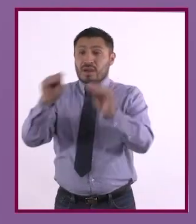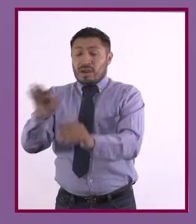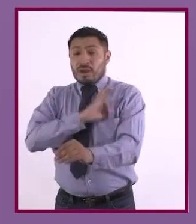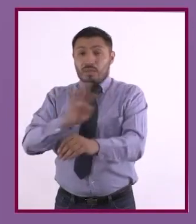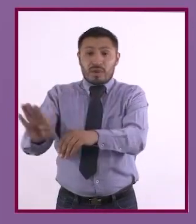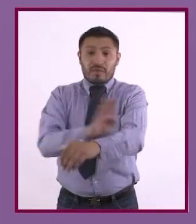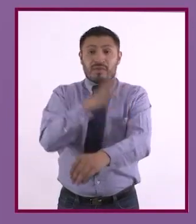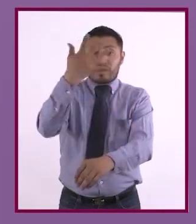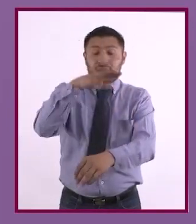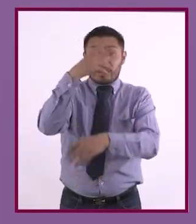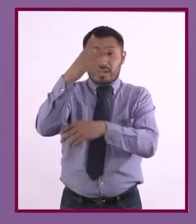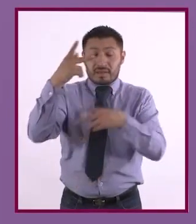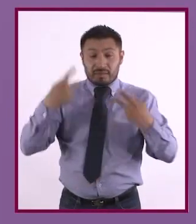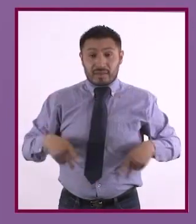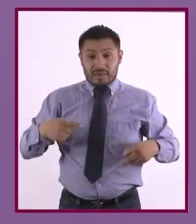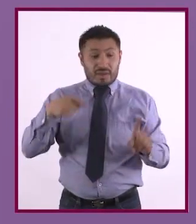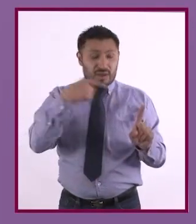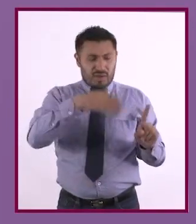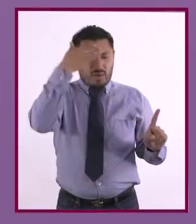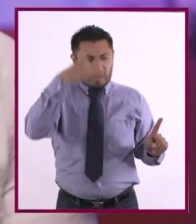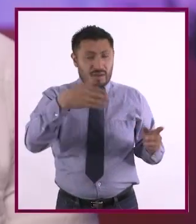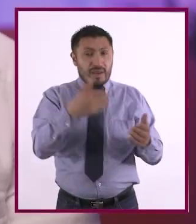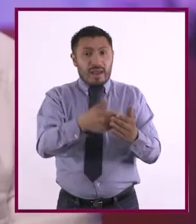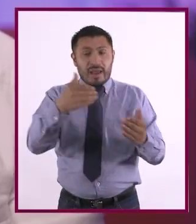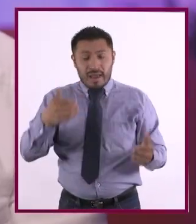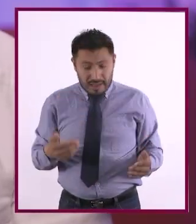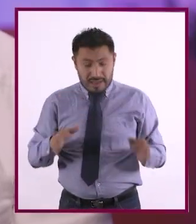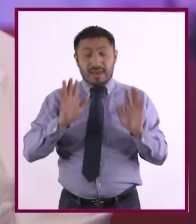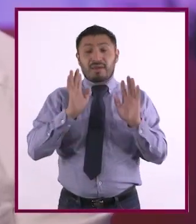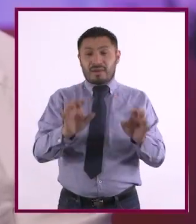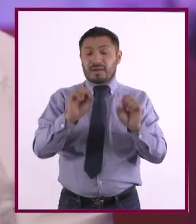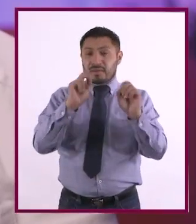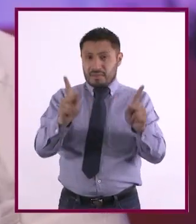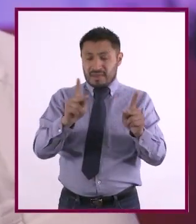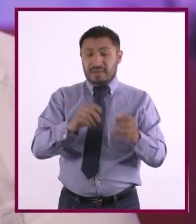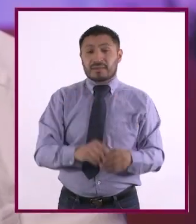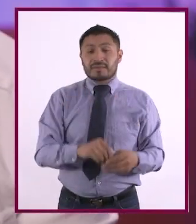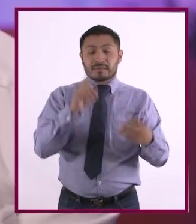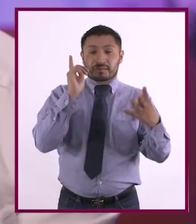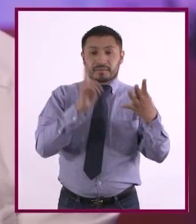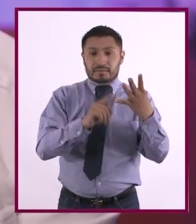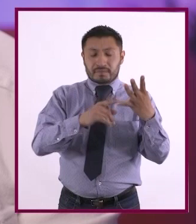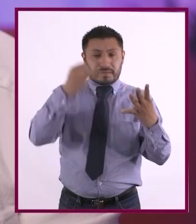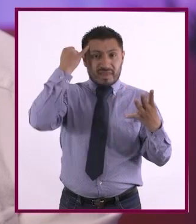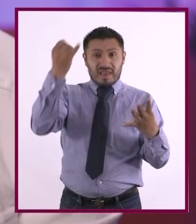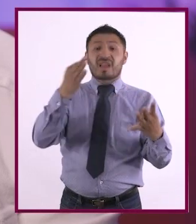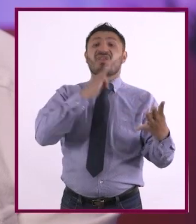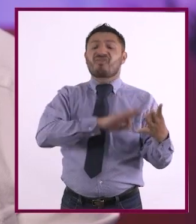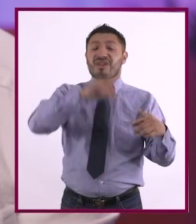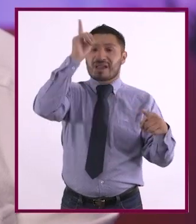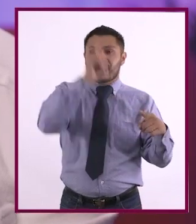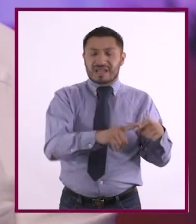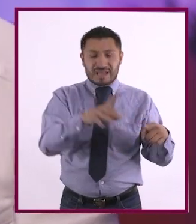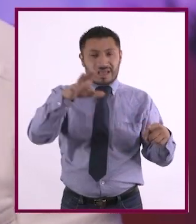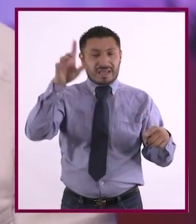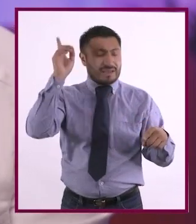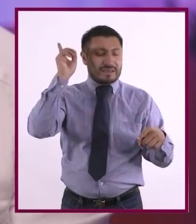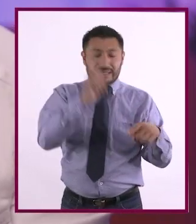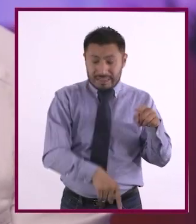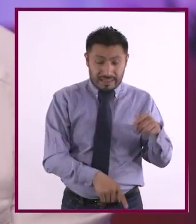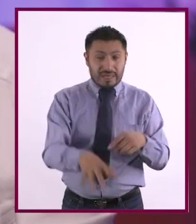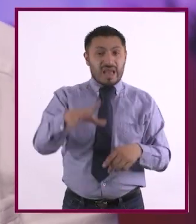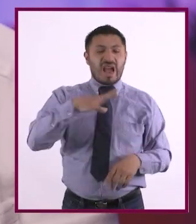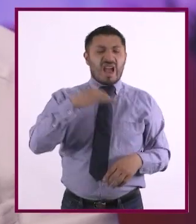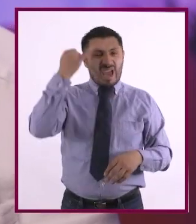personas. Saberlo puede ayudar a que nadie se oponga. 4. Eliminar los tabúes. Existen muchos tabúes que hacen desistir a las personas de donar